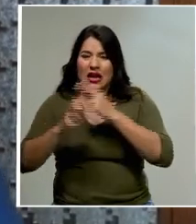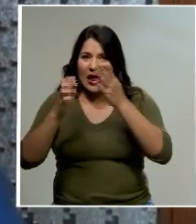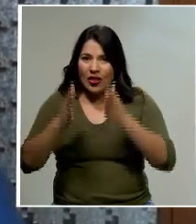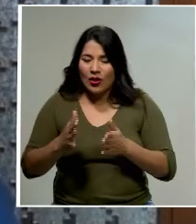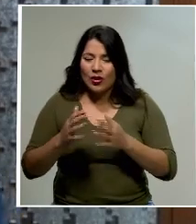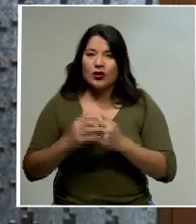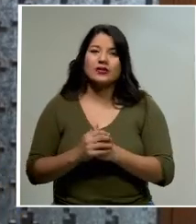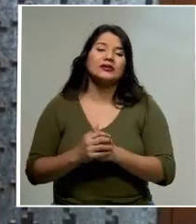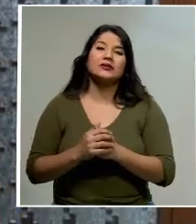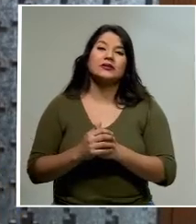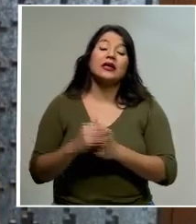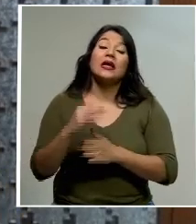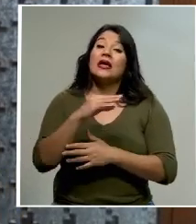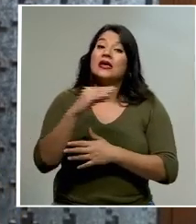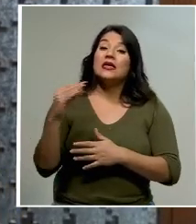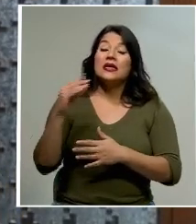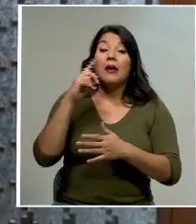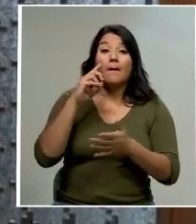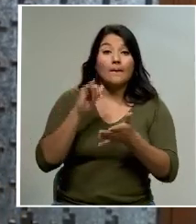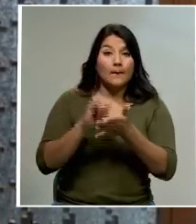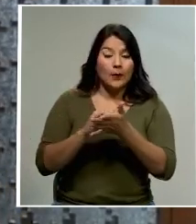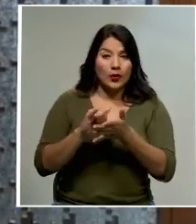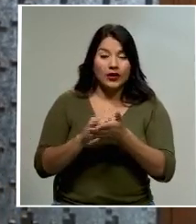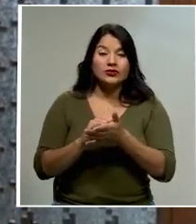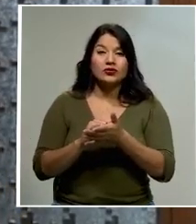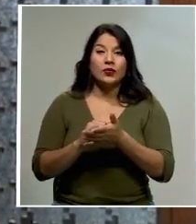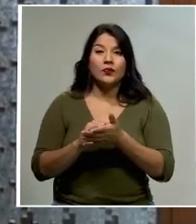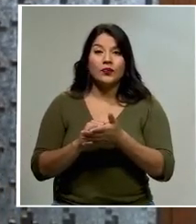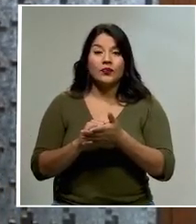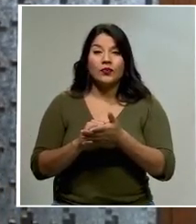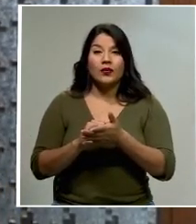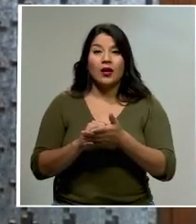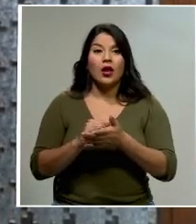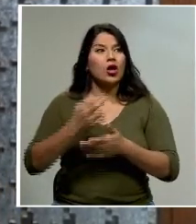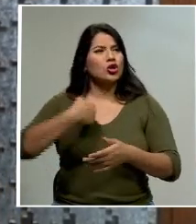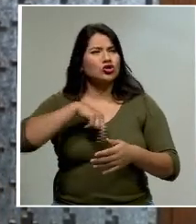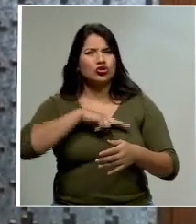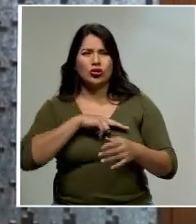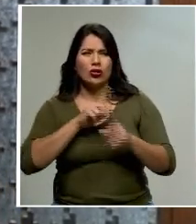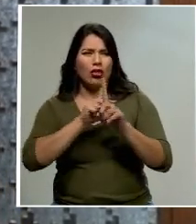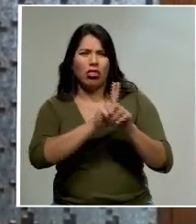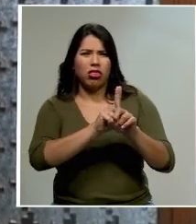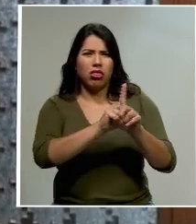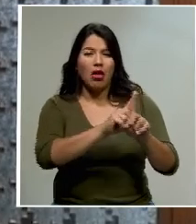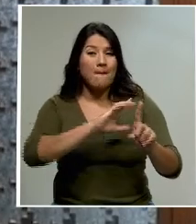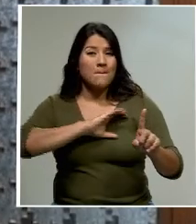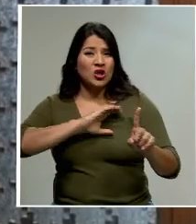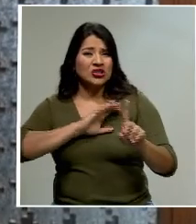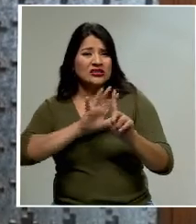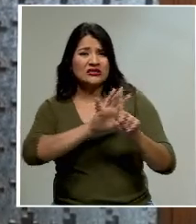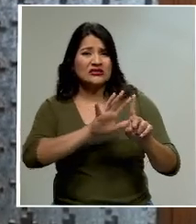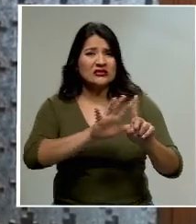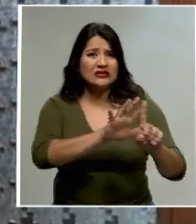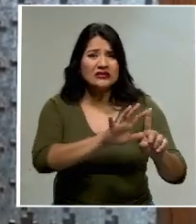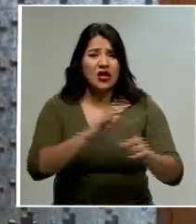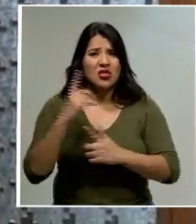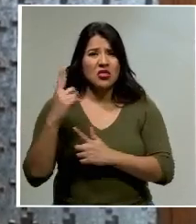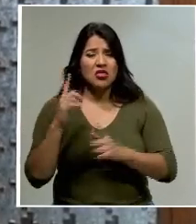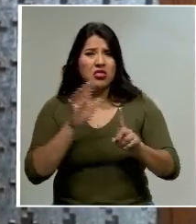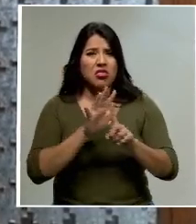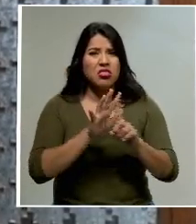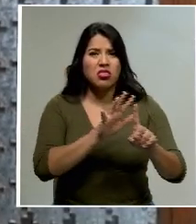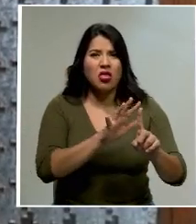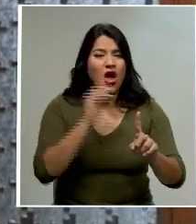y consecuencia de eso éramos perseguidos por la policía y por los paramilitares por